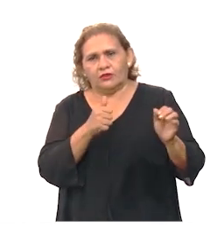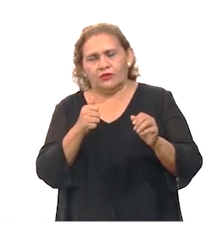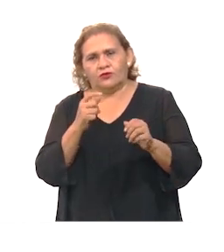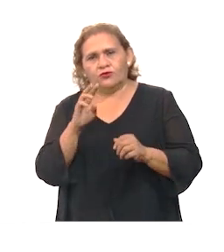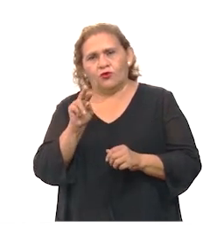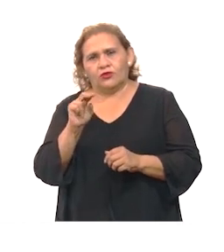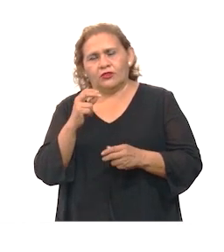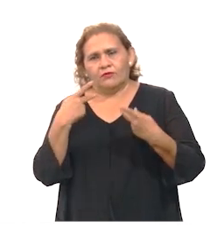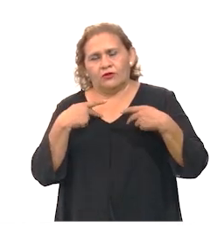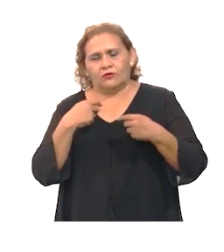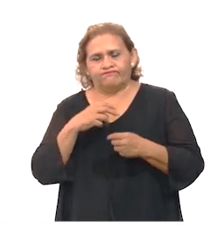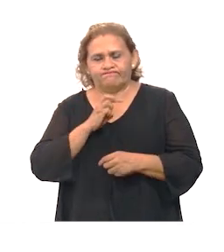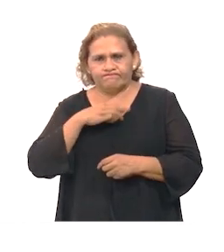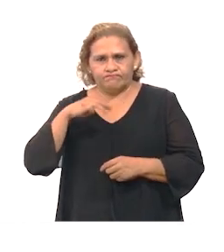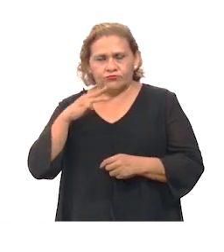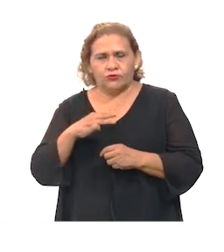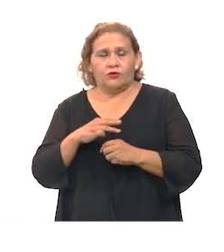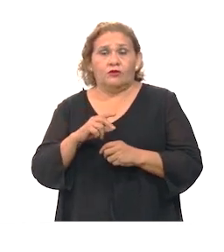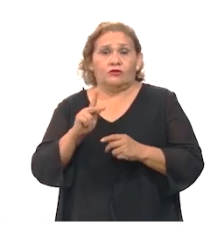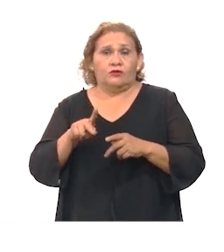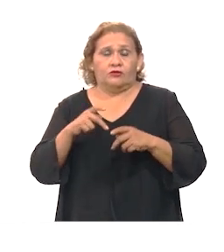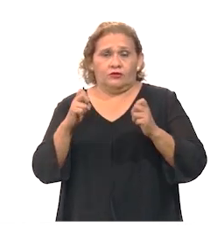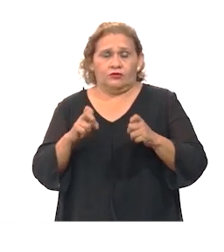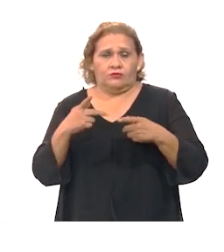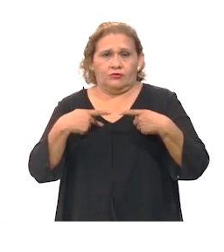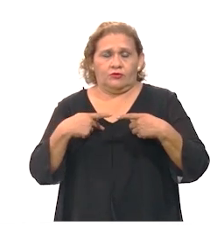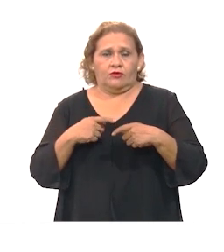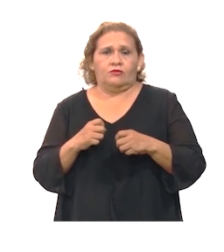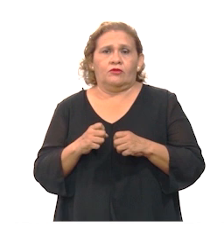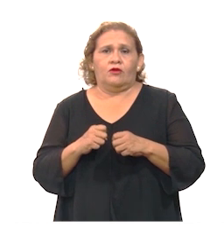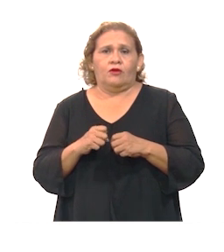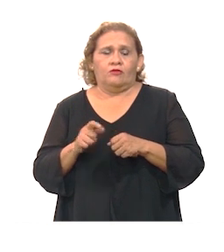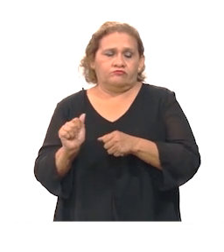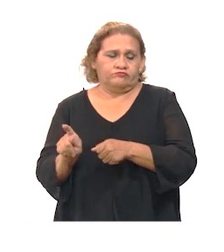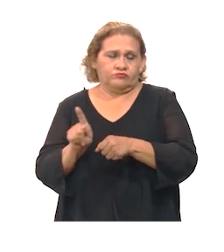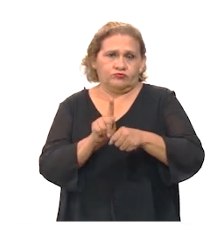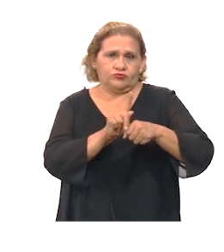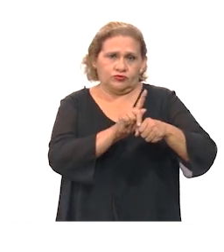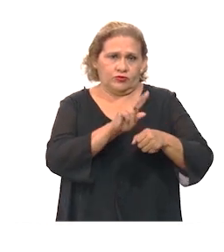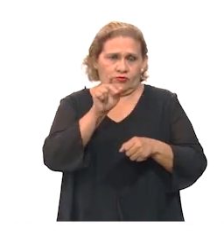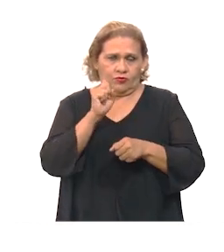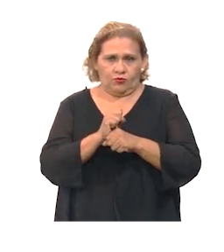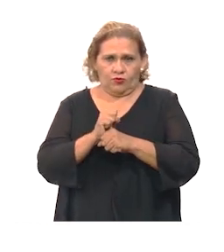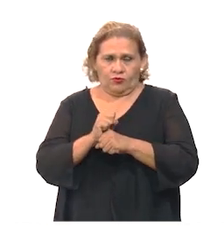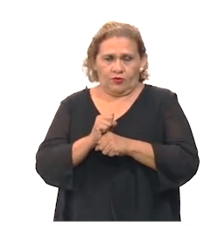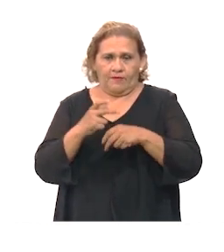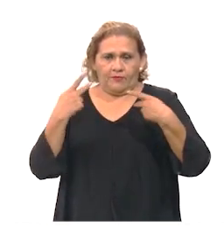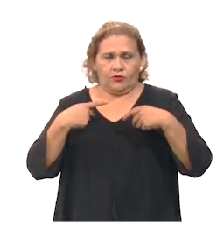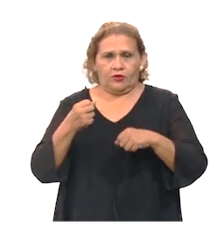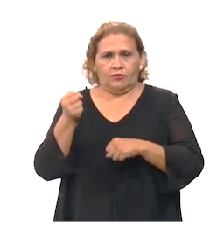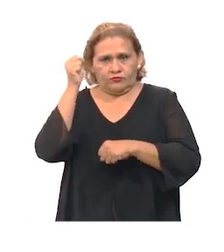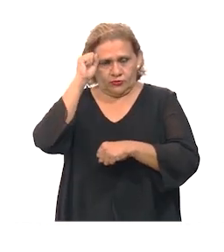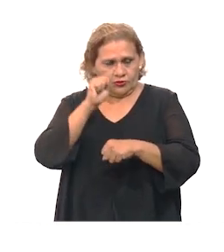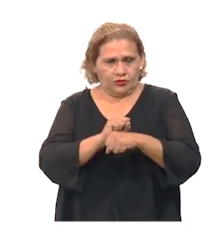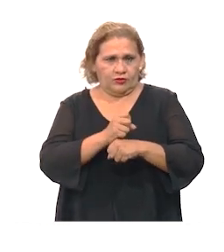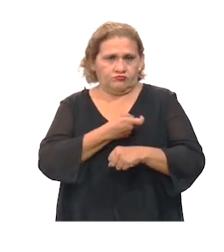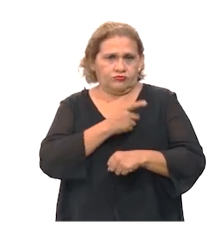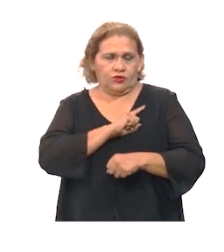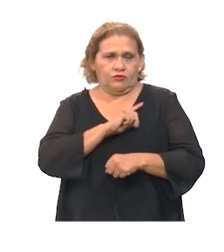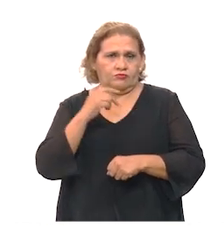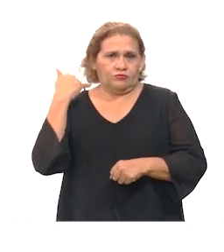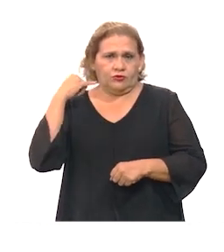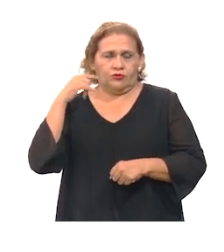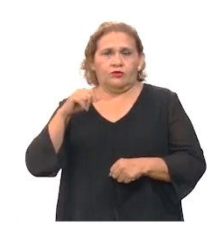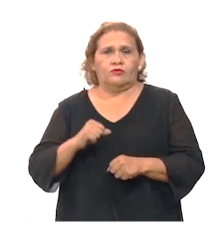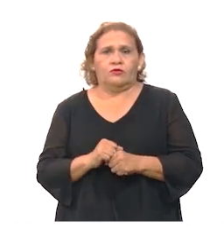causa del coronavirus. De los activos, 623 están estables, aislados y monitoreados constantemente por personal médico de la Secretaría de Salud